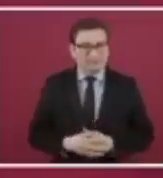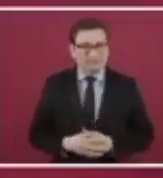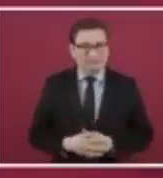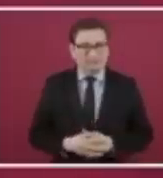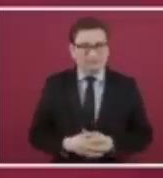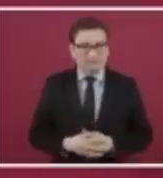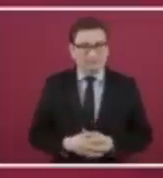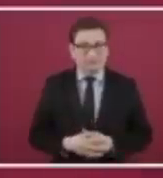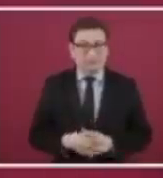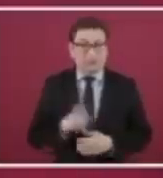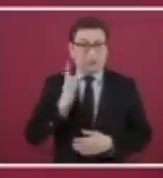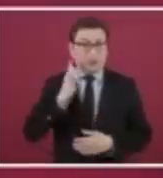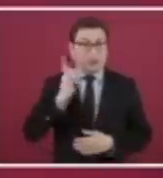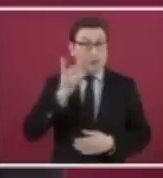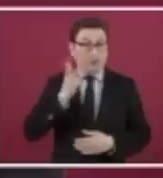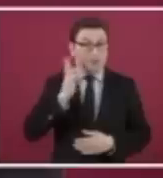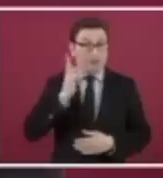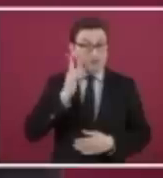toco madera.